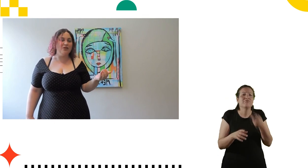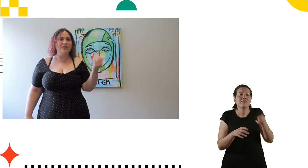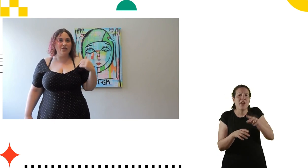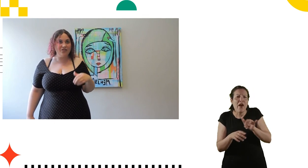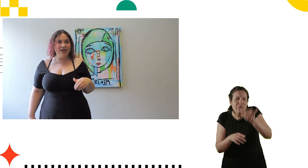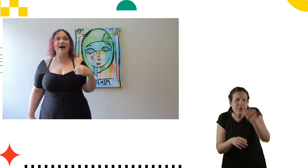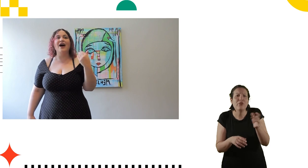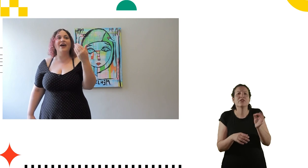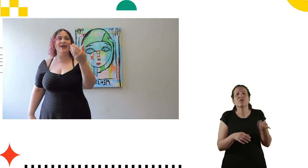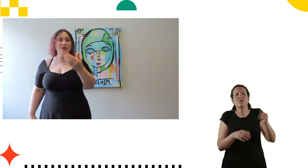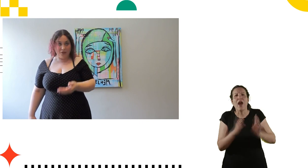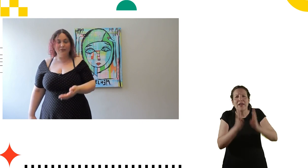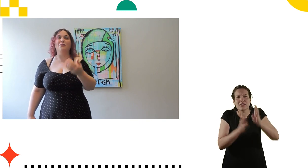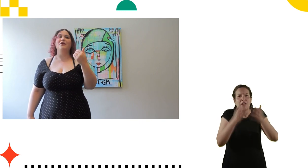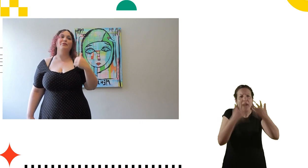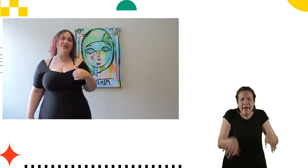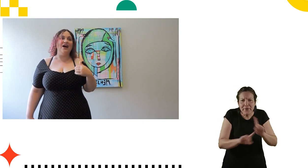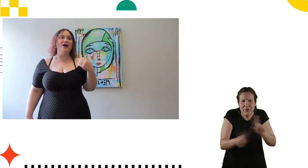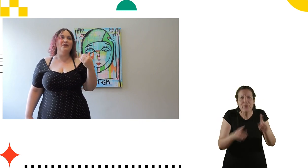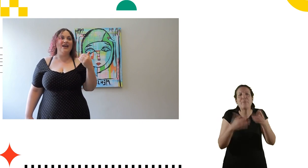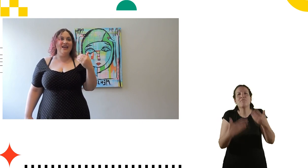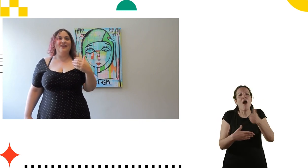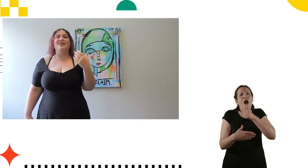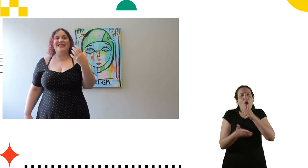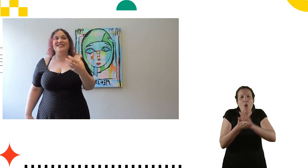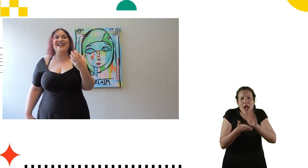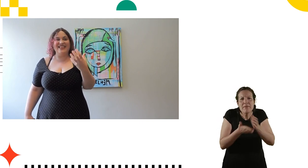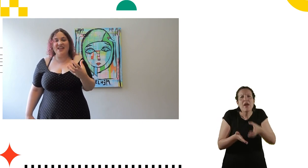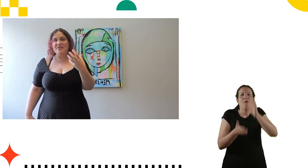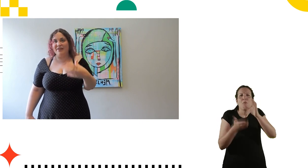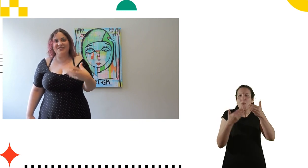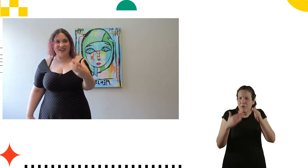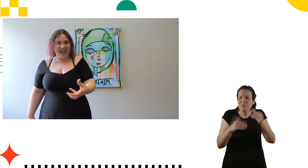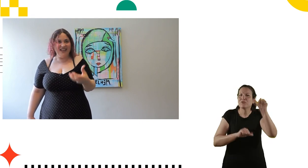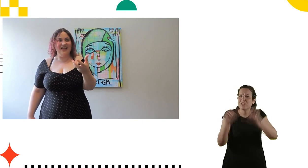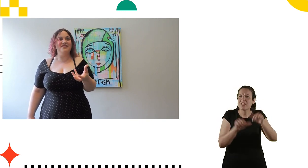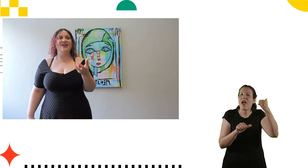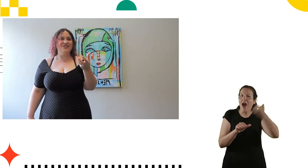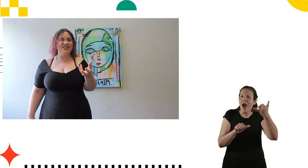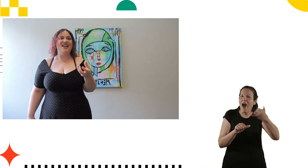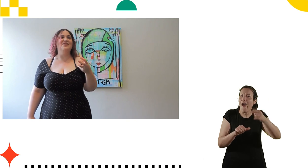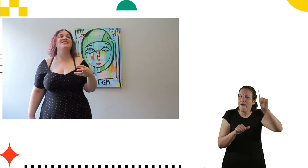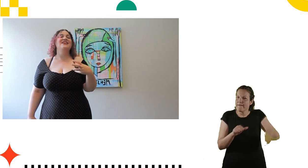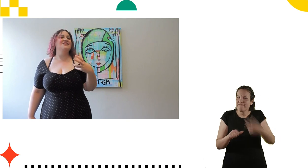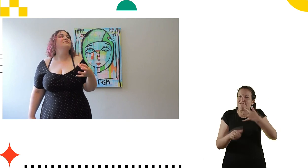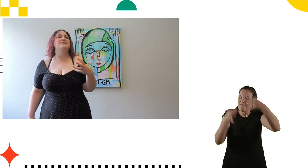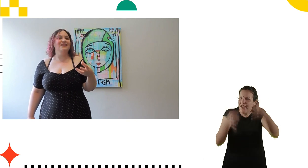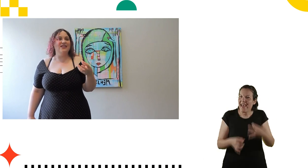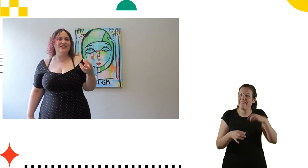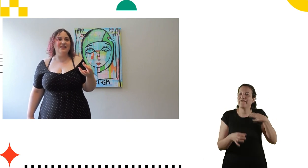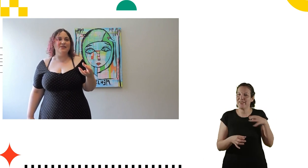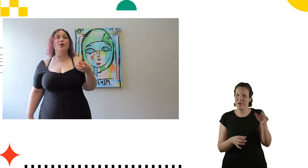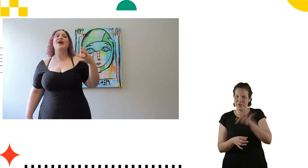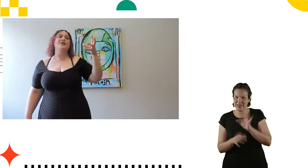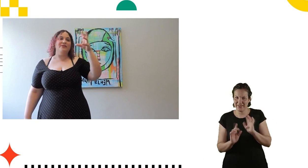nos subimos a un ascensor y no se cae, podemos tomar agua potable. La ciencia tiene impacto real en la vida cotidiana. No es